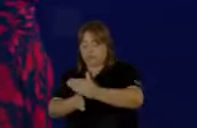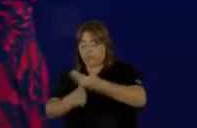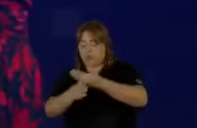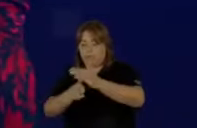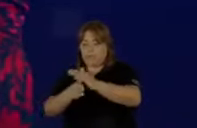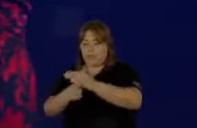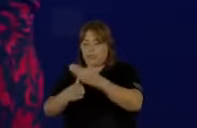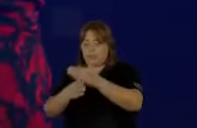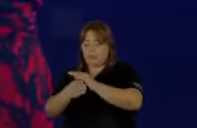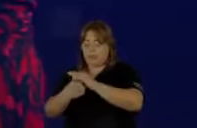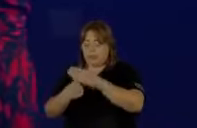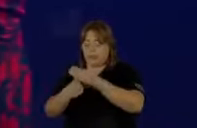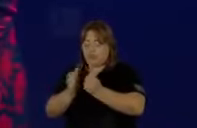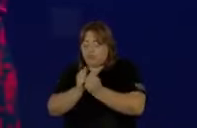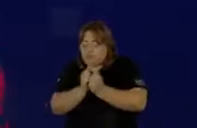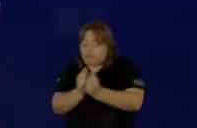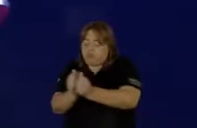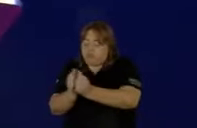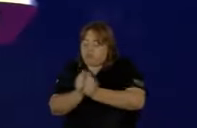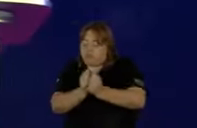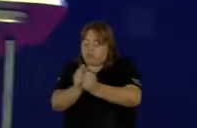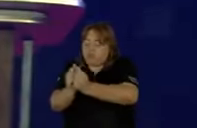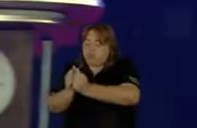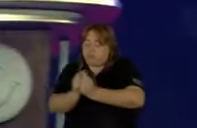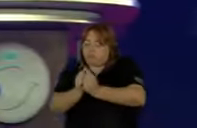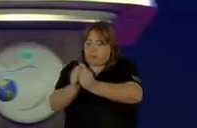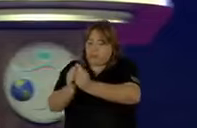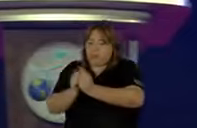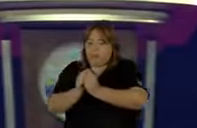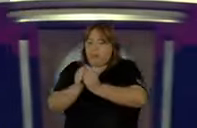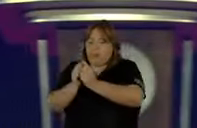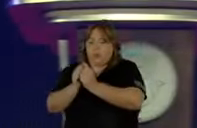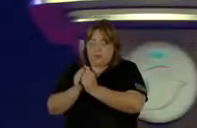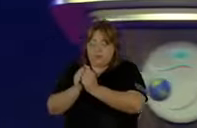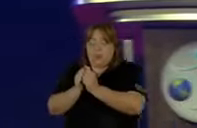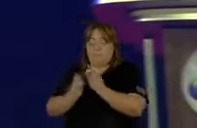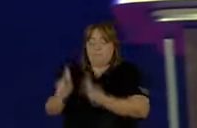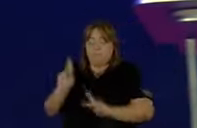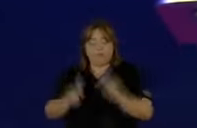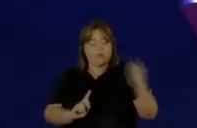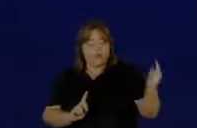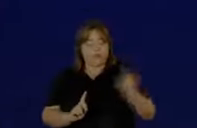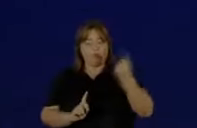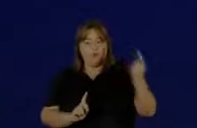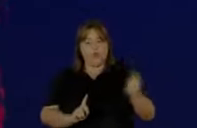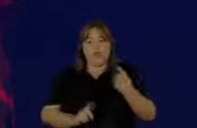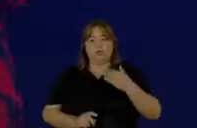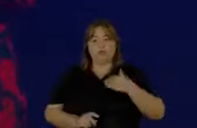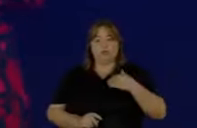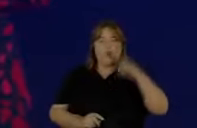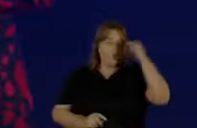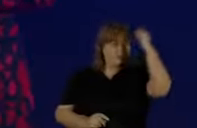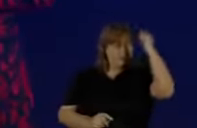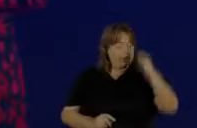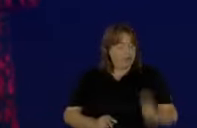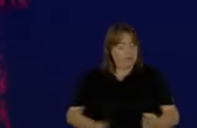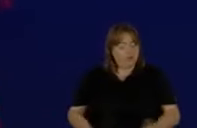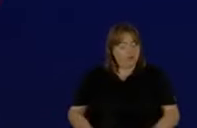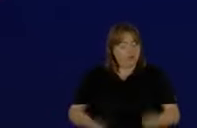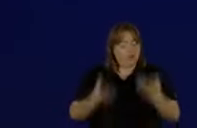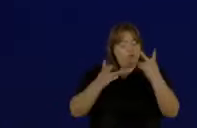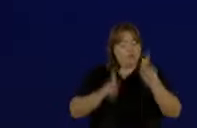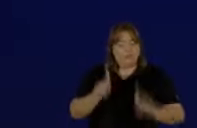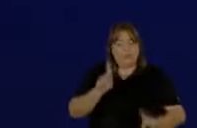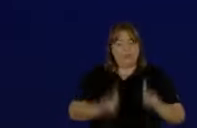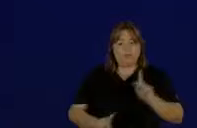la coinonía, el estar unidos. Hace habitar en familia a los desamparados. Yo doy testimonio de mucha gente que llegó a esta